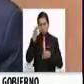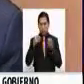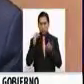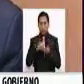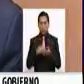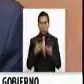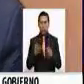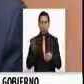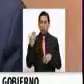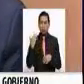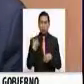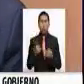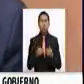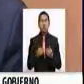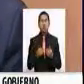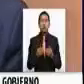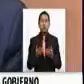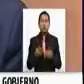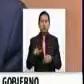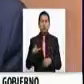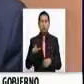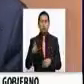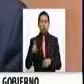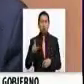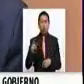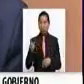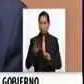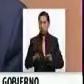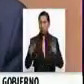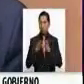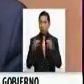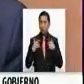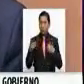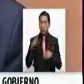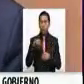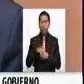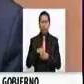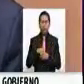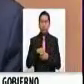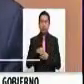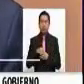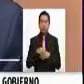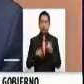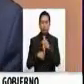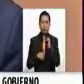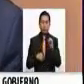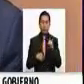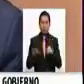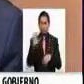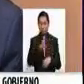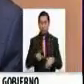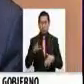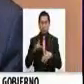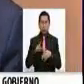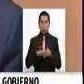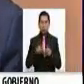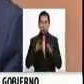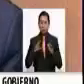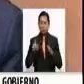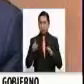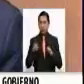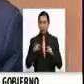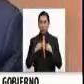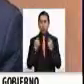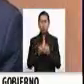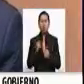judiciales lula es un valor emblemático de la izquierda en latinoamérica sobre todo del movimiento